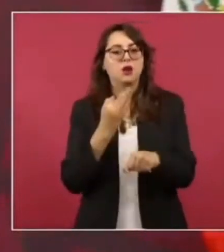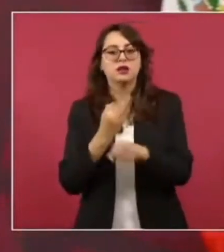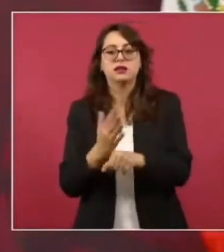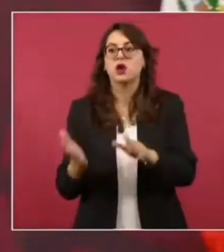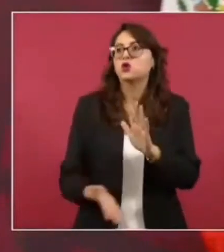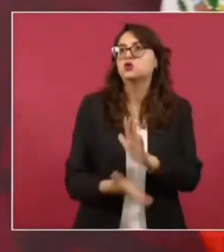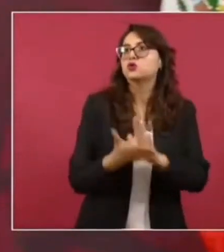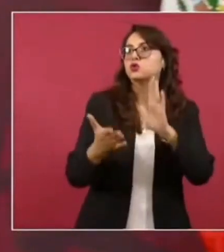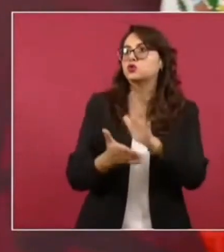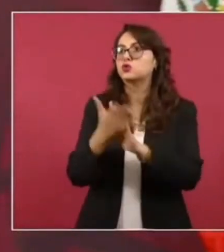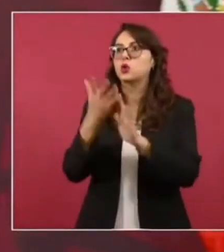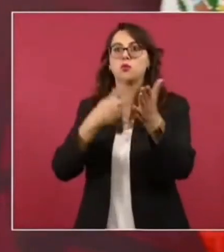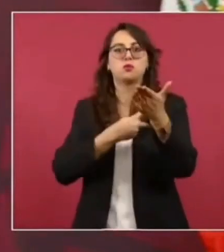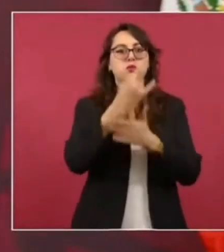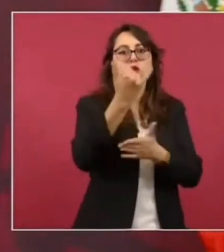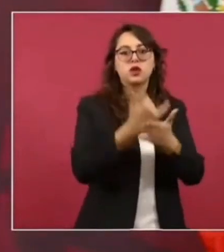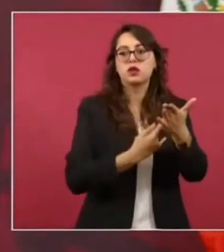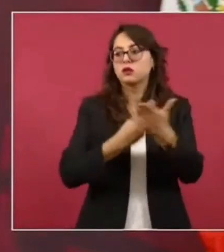constructores.